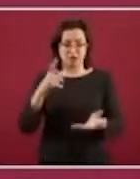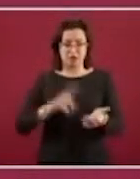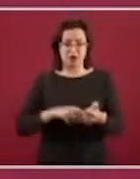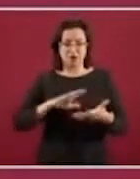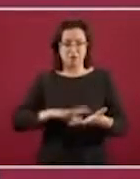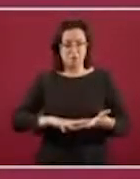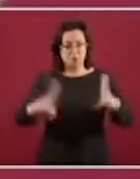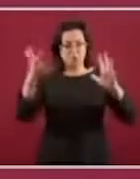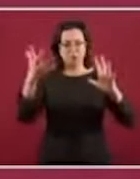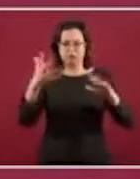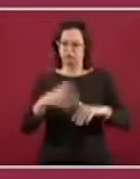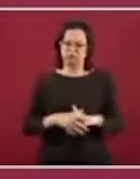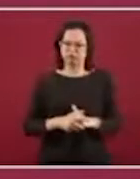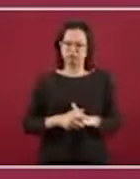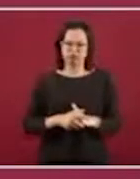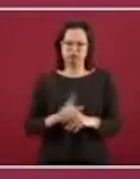porque